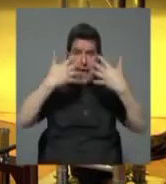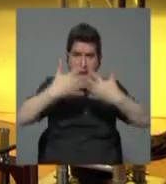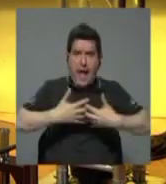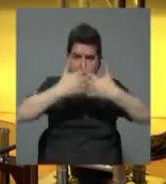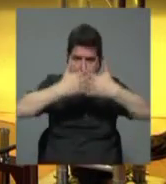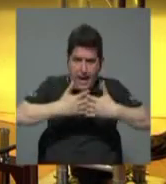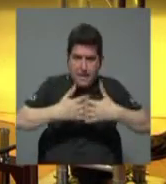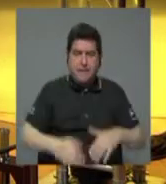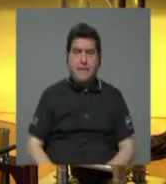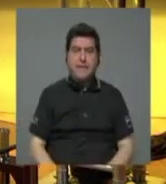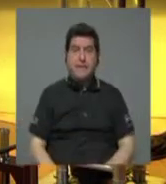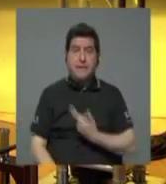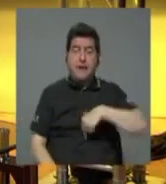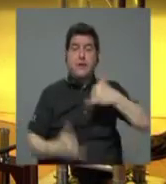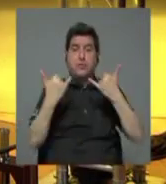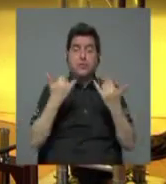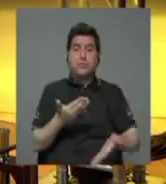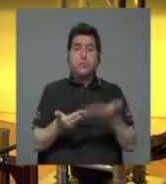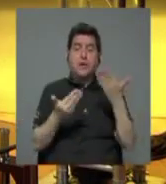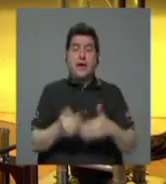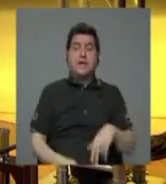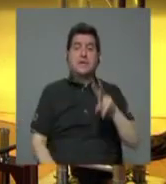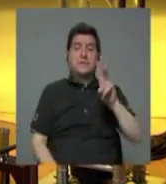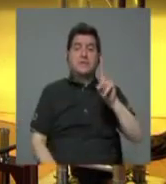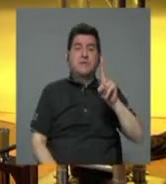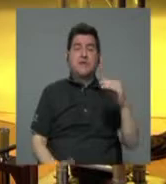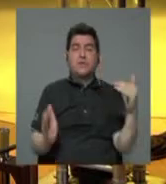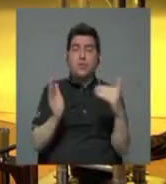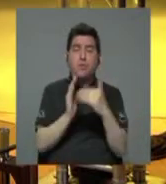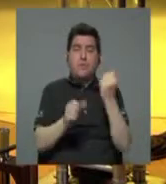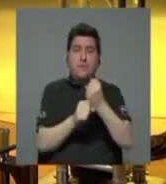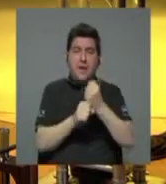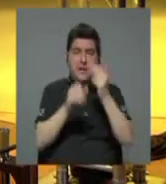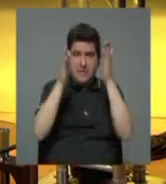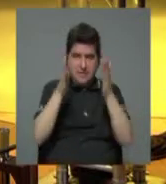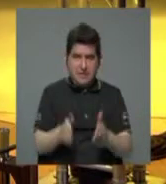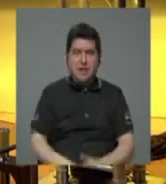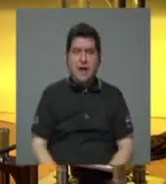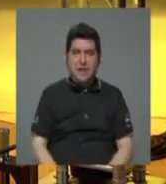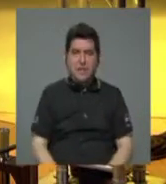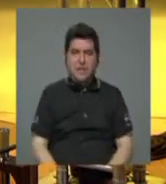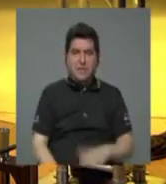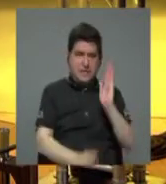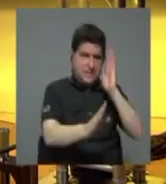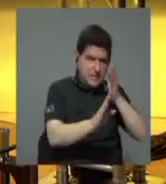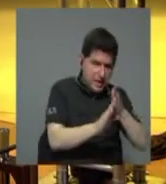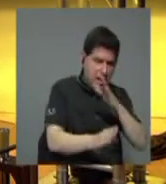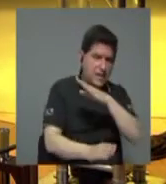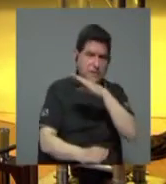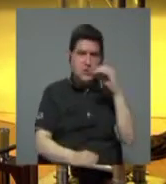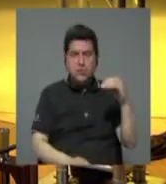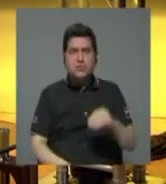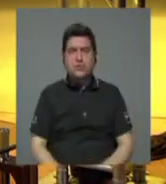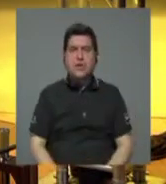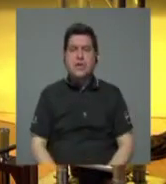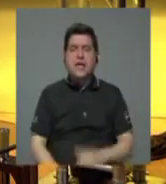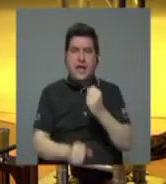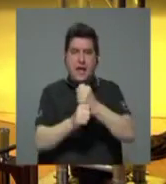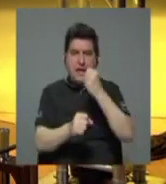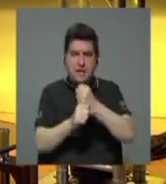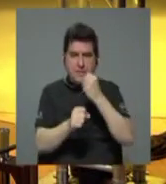mencioné, generamos ya prácticamente 21,000 puestos de trabajo entre puestos directos y puestos